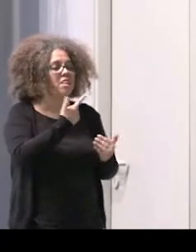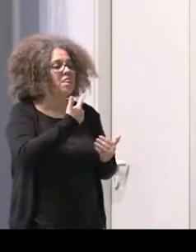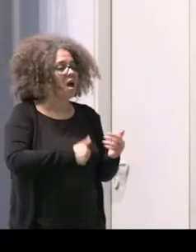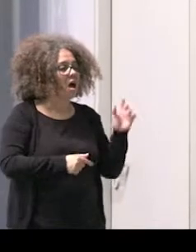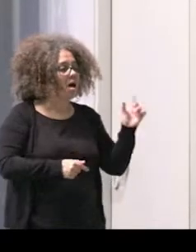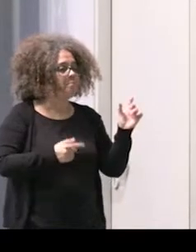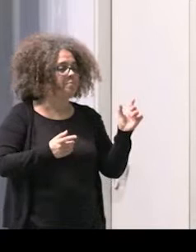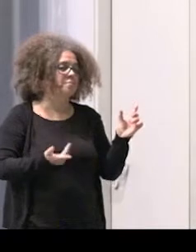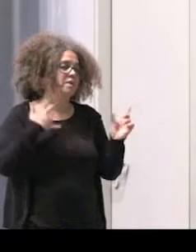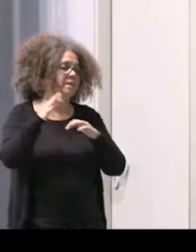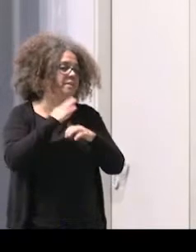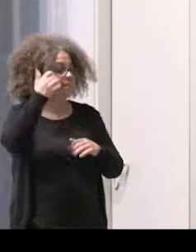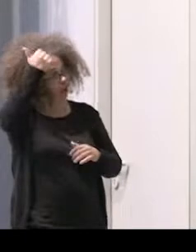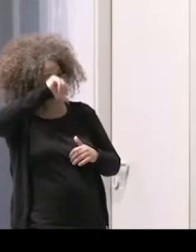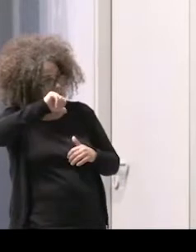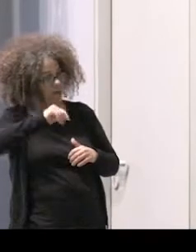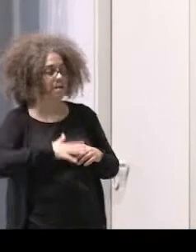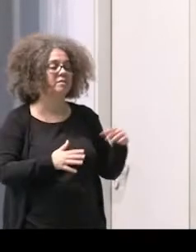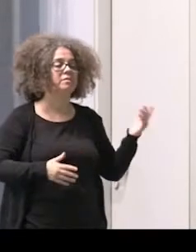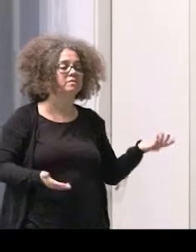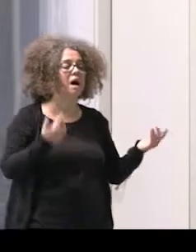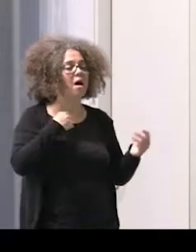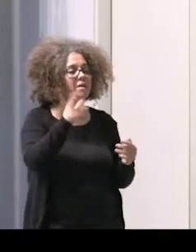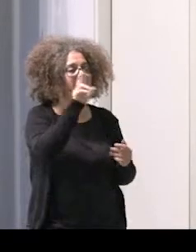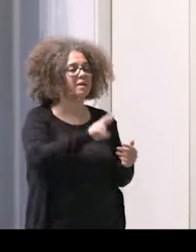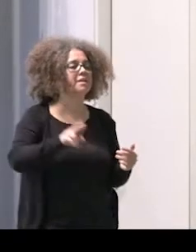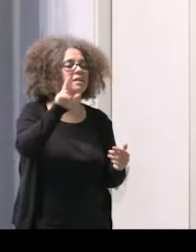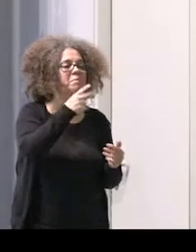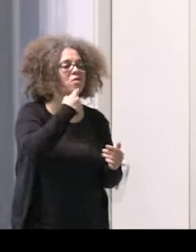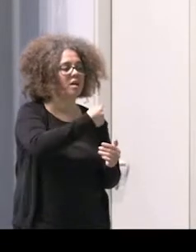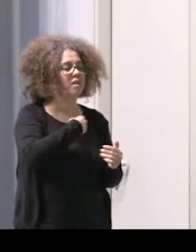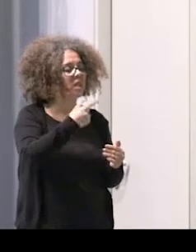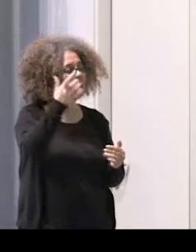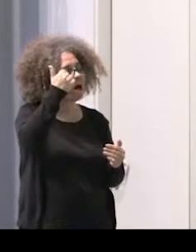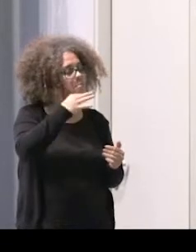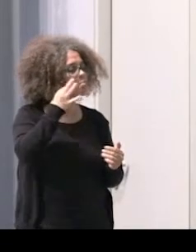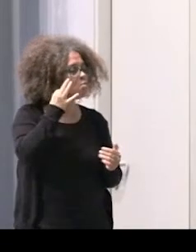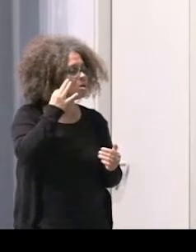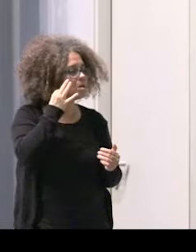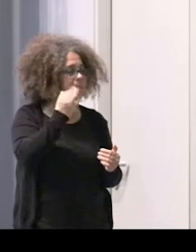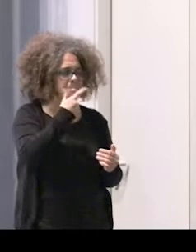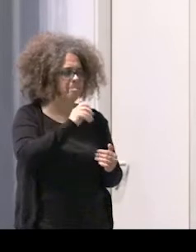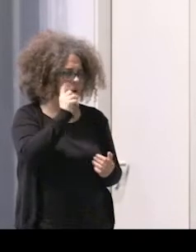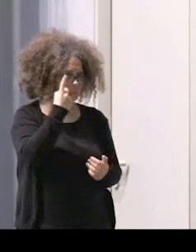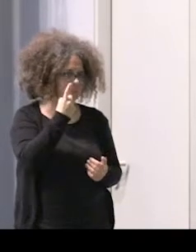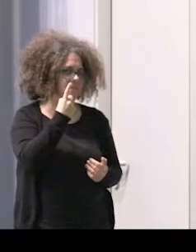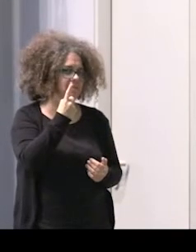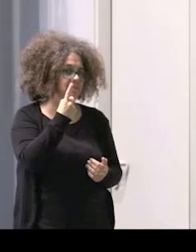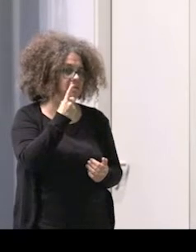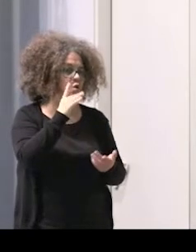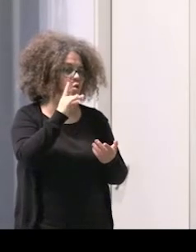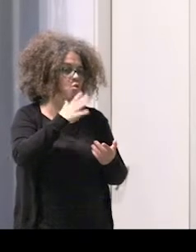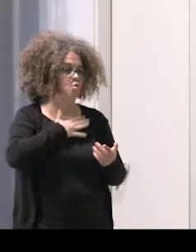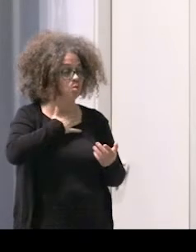una mujer y la palabra sastre un hombre, y la pregunta es, repite lo que dice la mujer, le resultará más fácil con nuestro